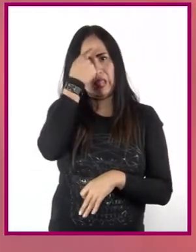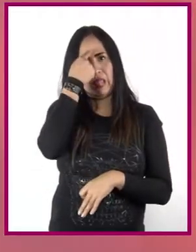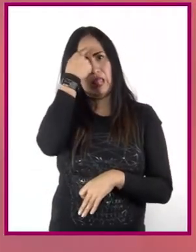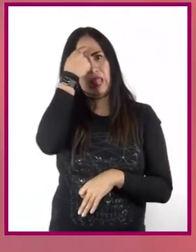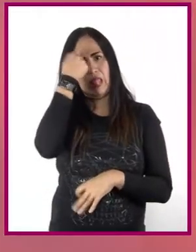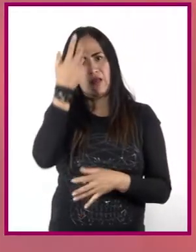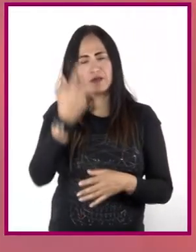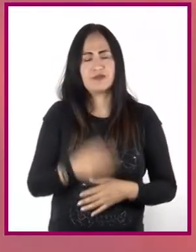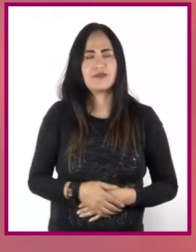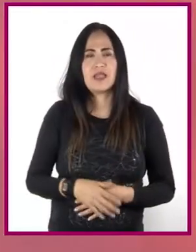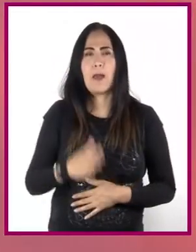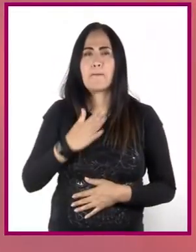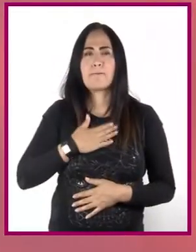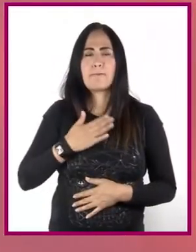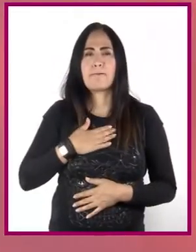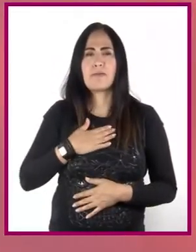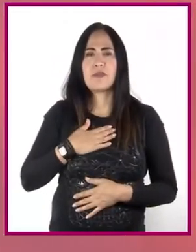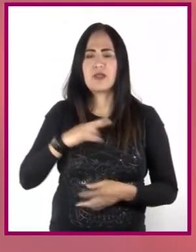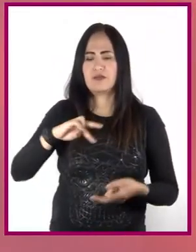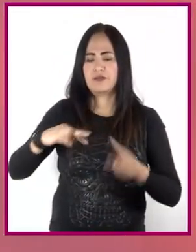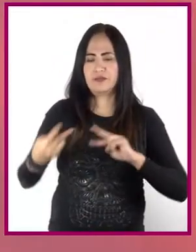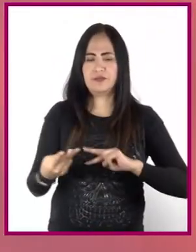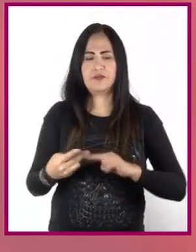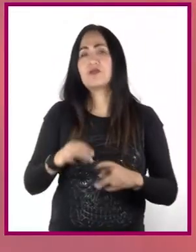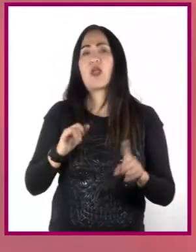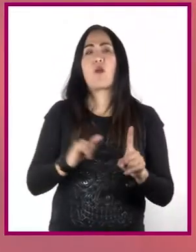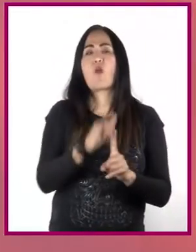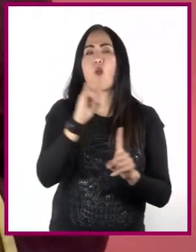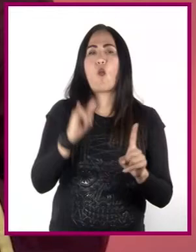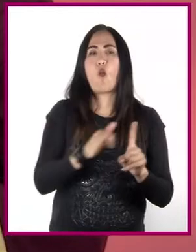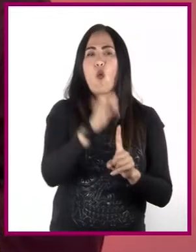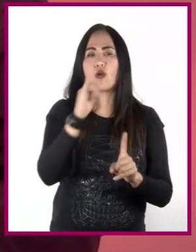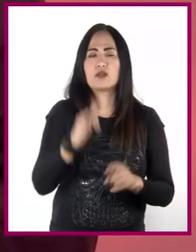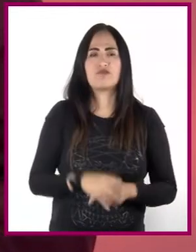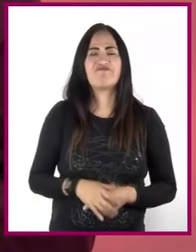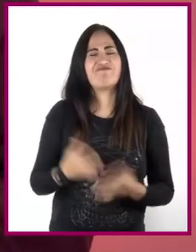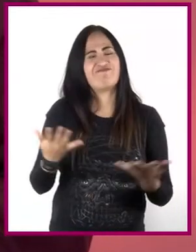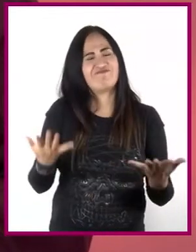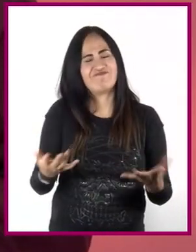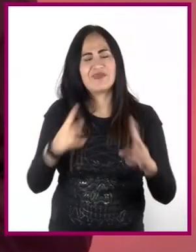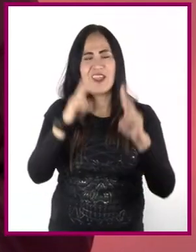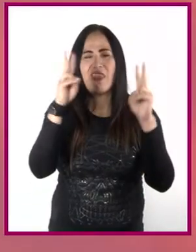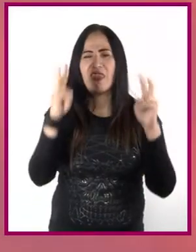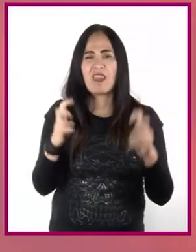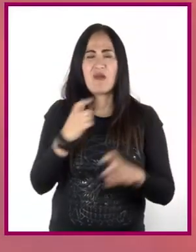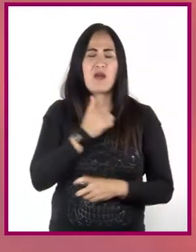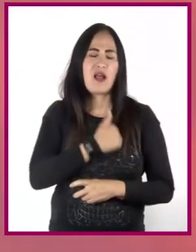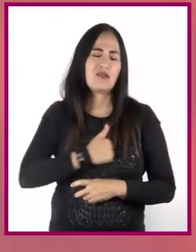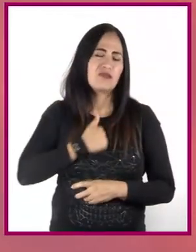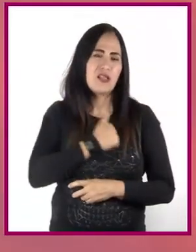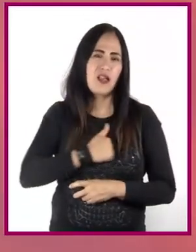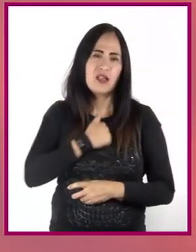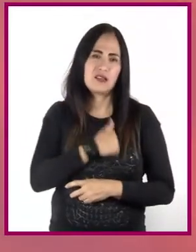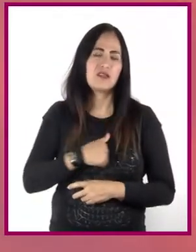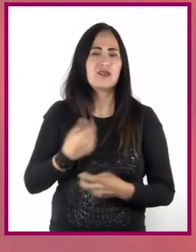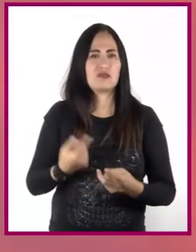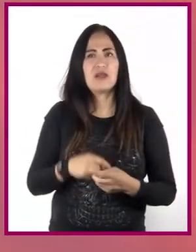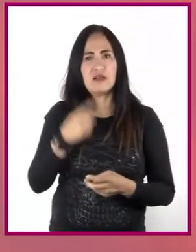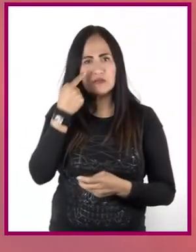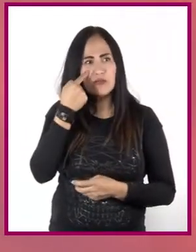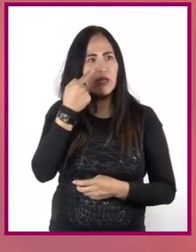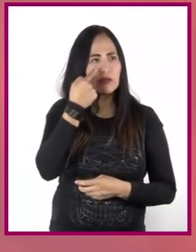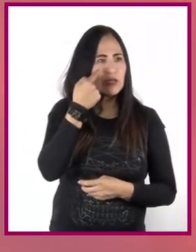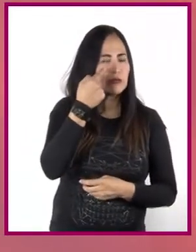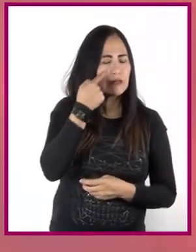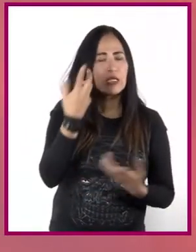Me toca y yo digo bullying, un tema que lamentablemente muchos hemos escuchado y una